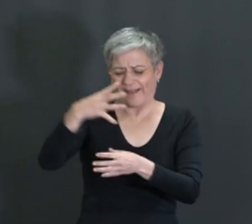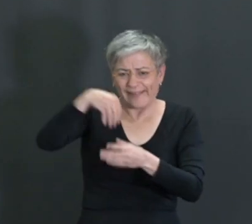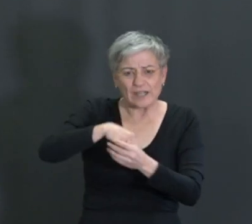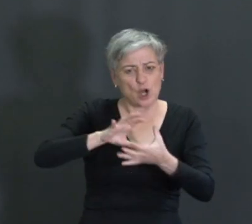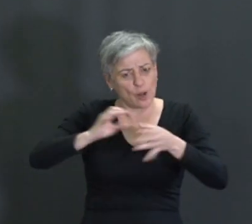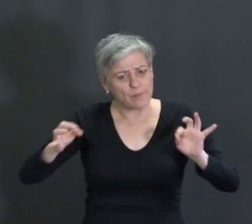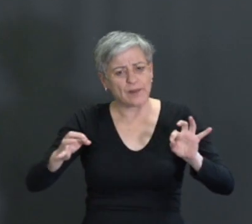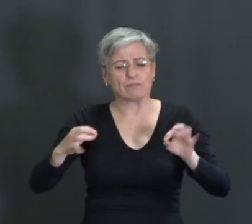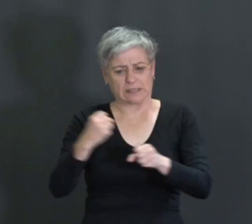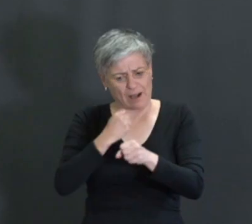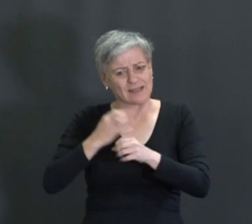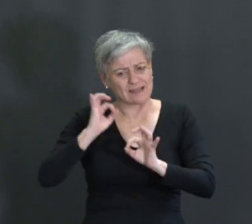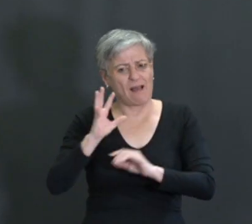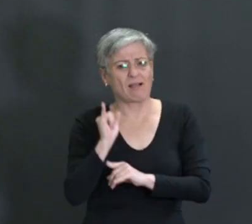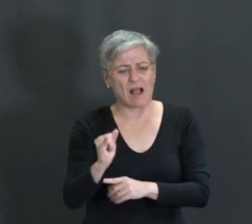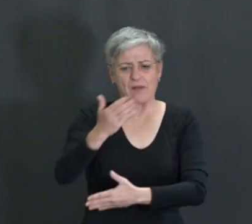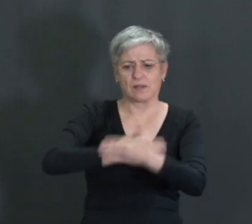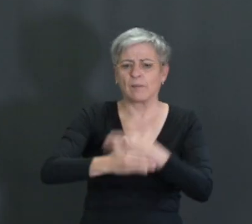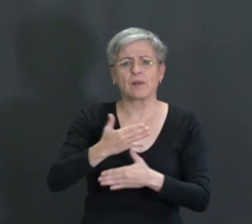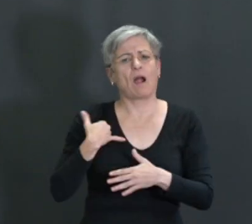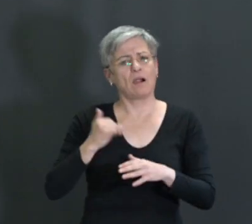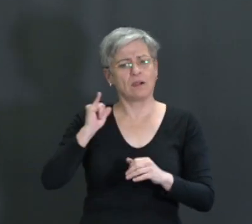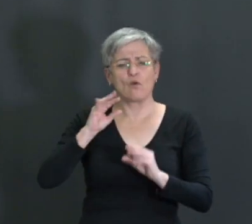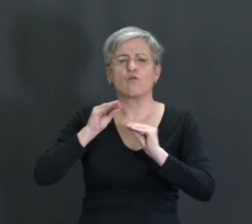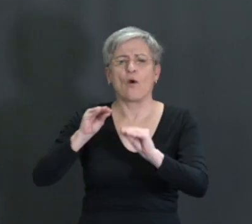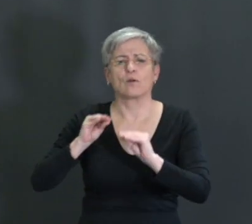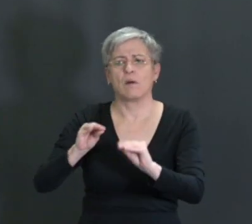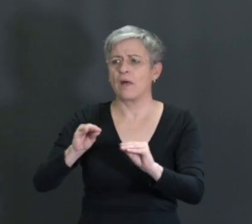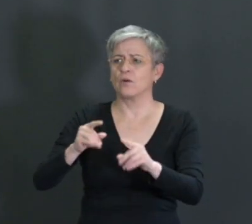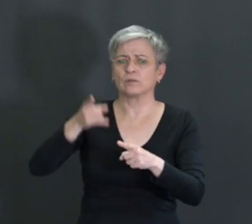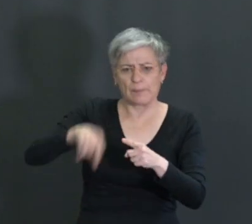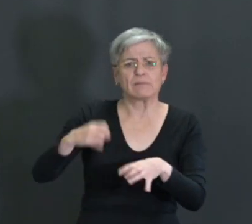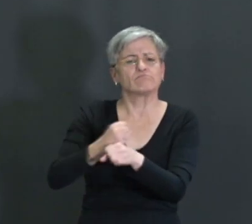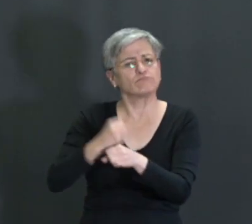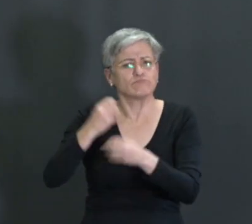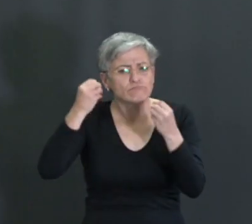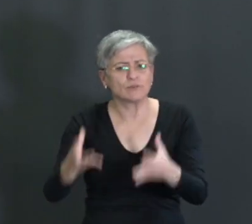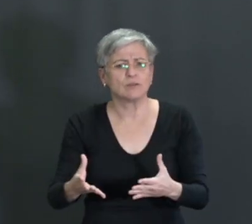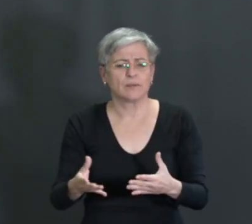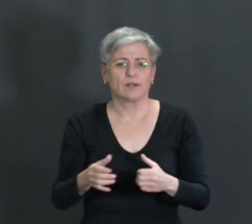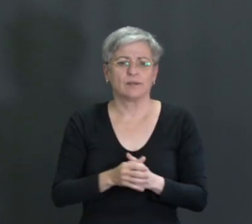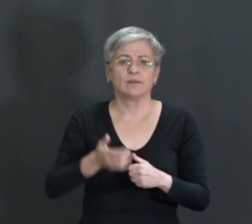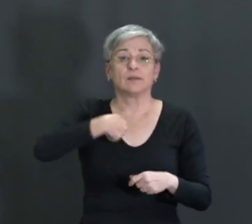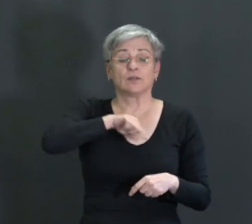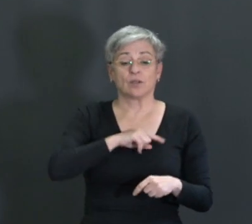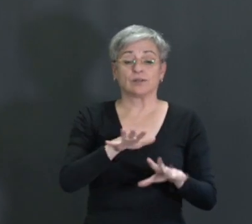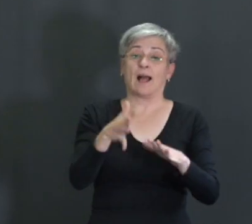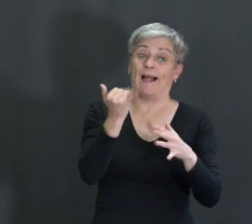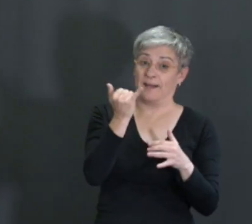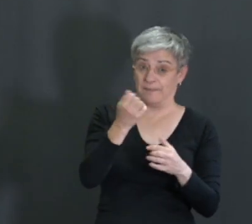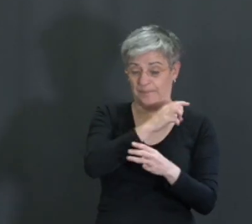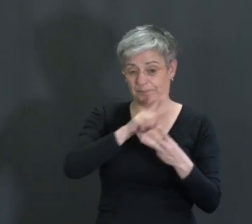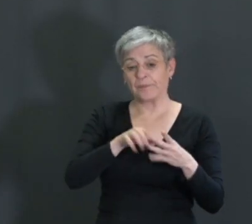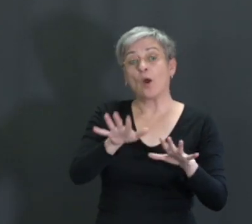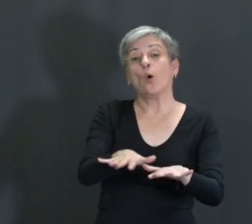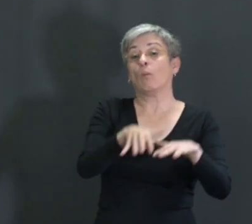con discapacidad, bien formado, bien trabajado, o sea que ahí han hecho otro leo. Bueno, tenemos público, hemos